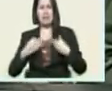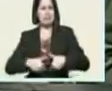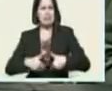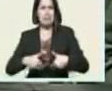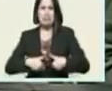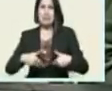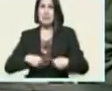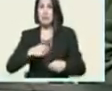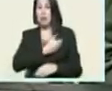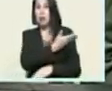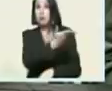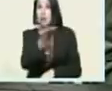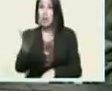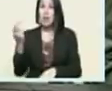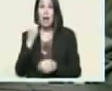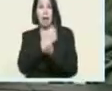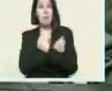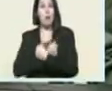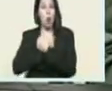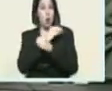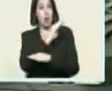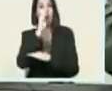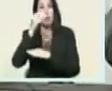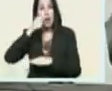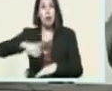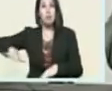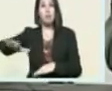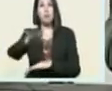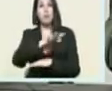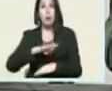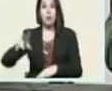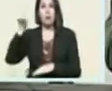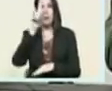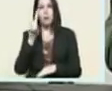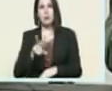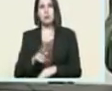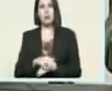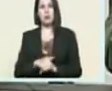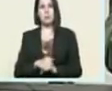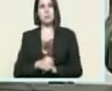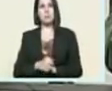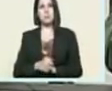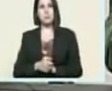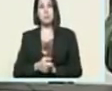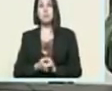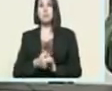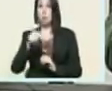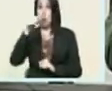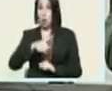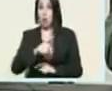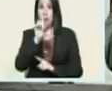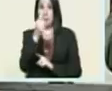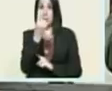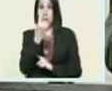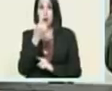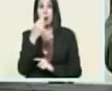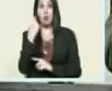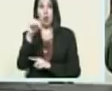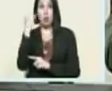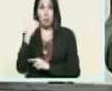nuestra vida, al amor y a la protección del pueblo venezolano. Hoy es 1 de noviembre,